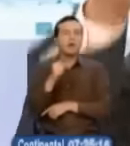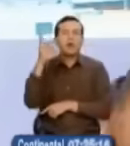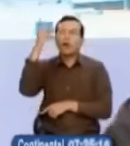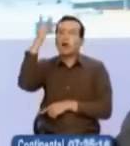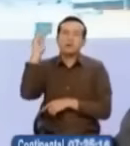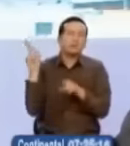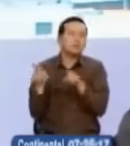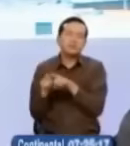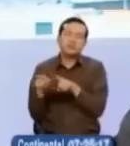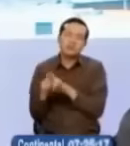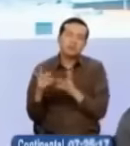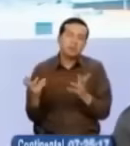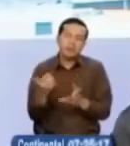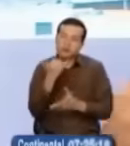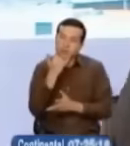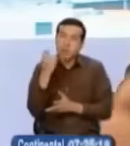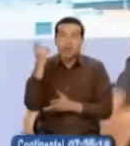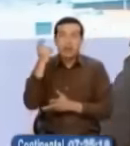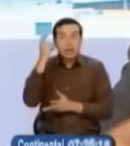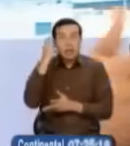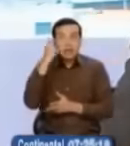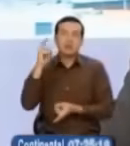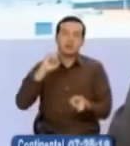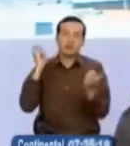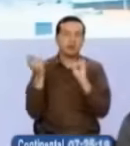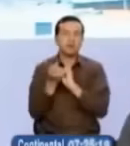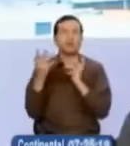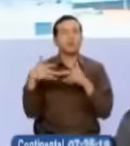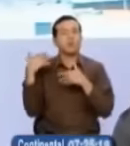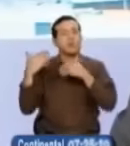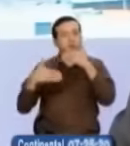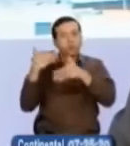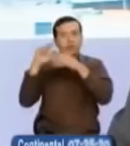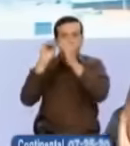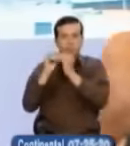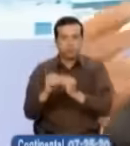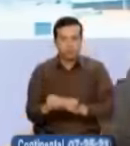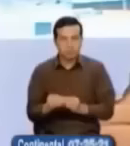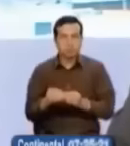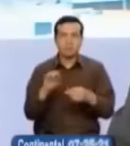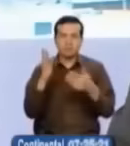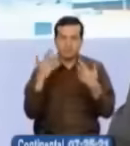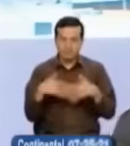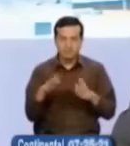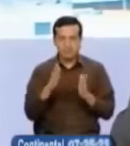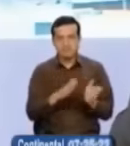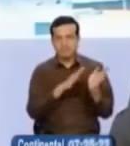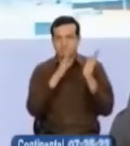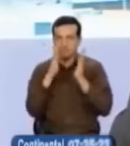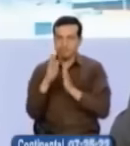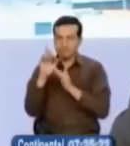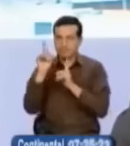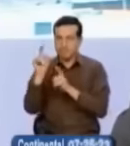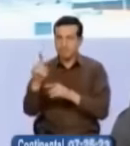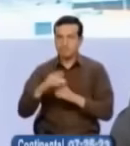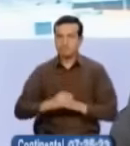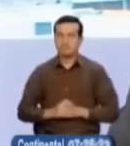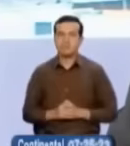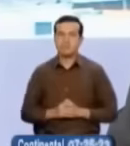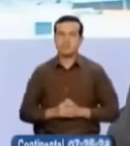esto hay que cambiar a través de procesos de formación. Ahora, luego voy entonces a tu siguiente